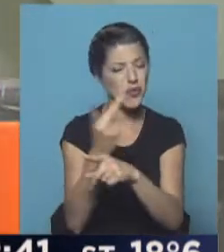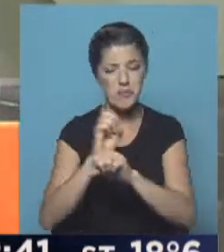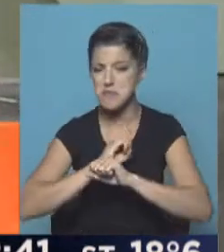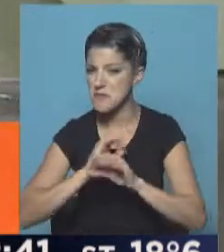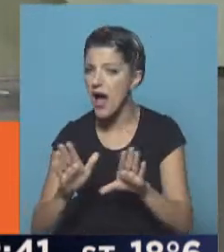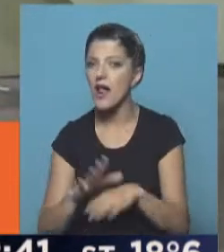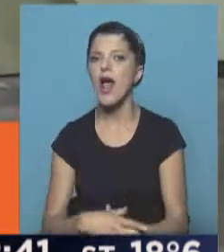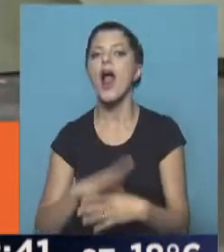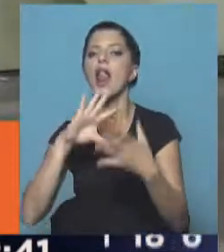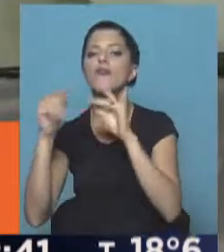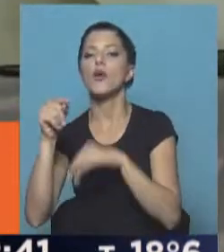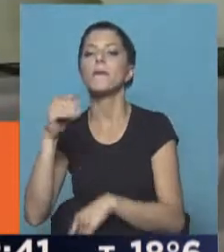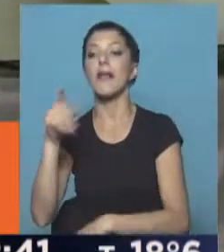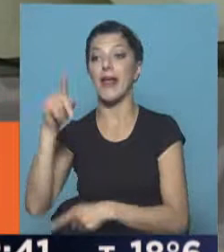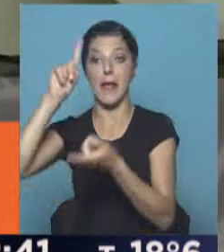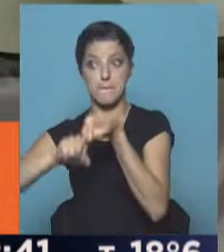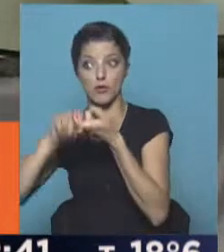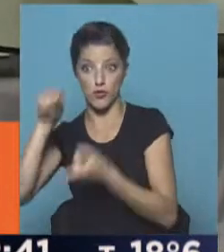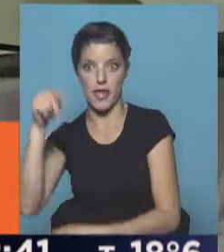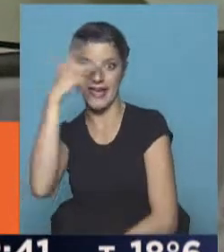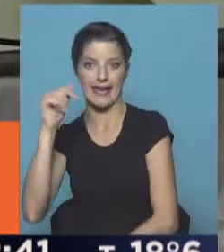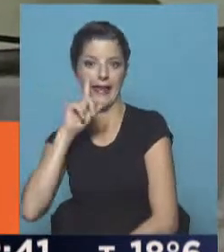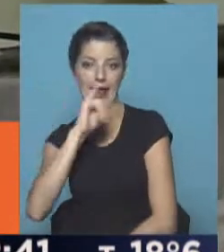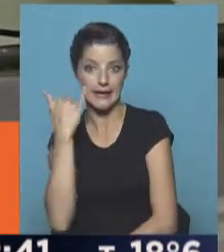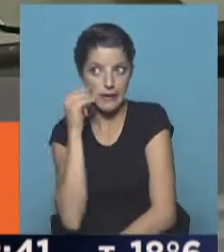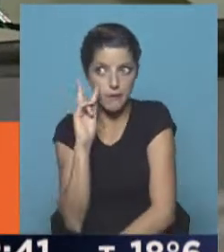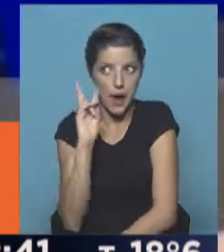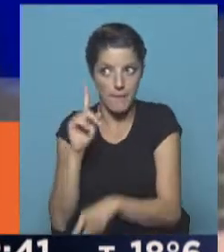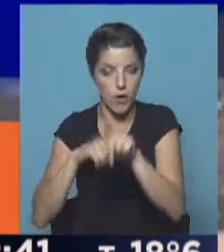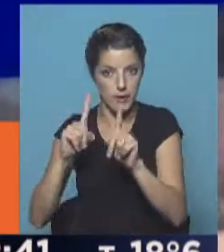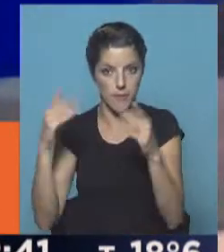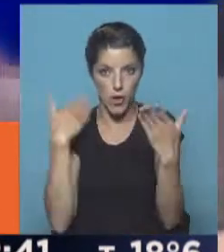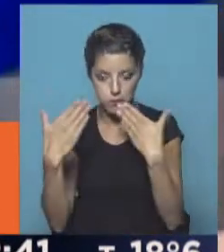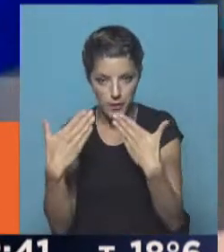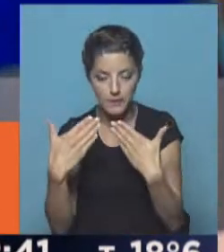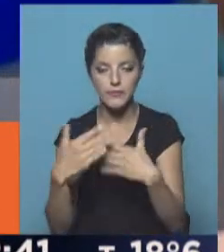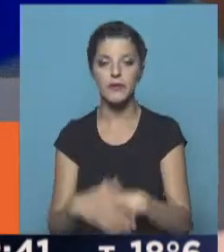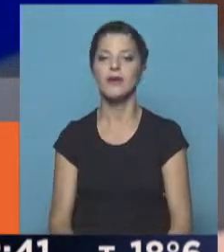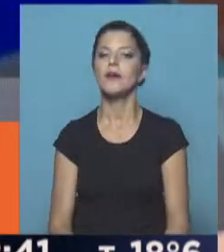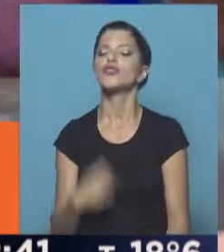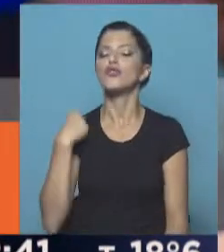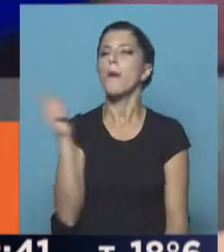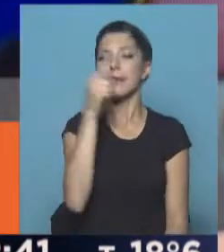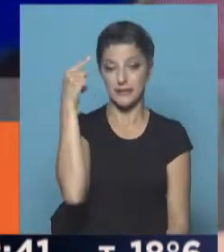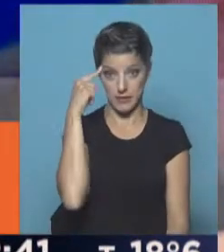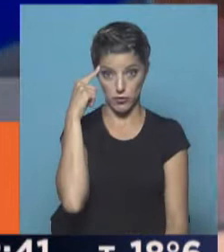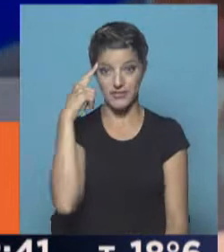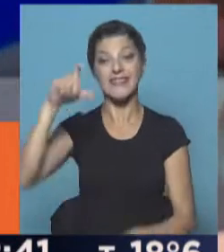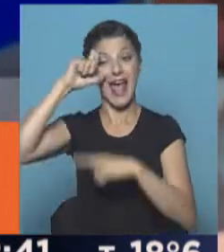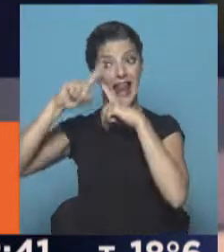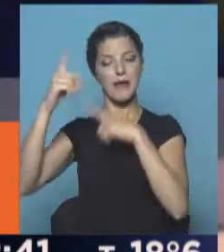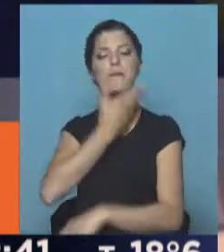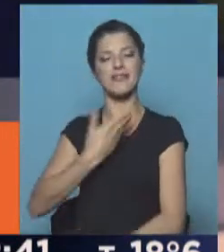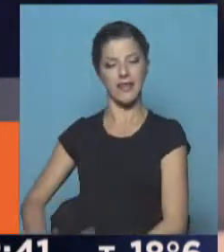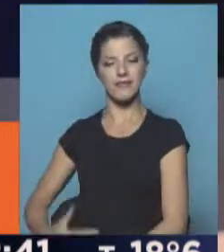la mirada de Bill Clinton durante el debate. Uno no podía dejar de pensar qué hubiera pasado además si los escándalos sexuales del expresidente